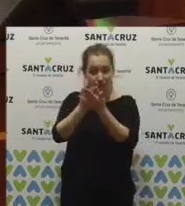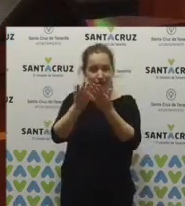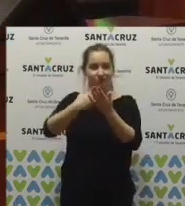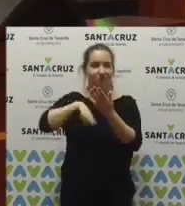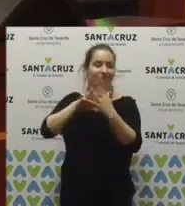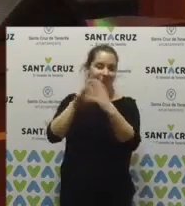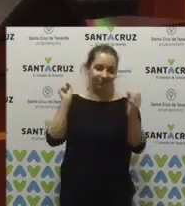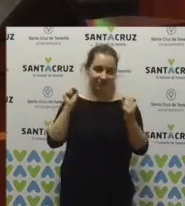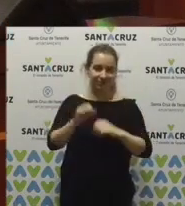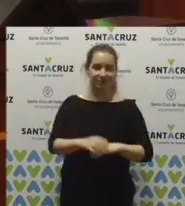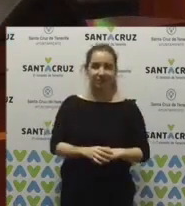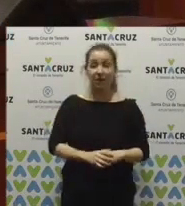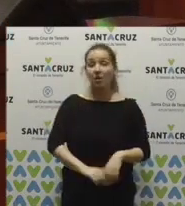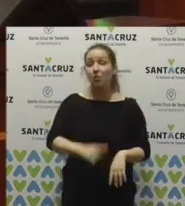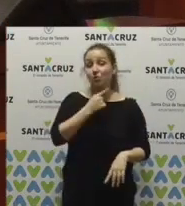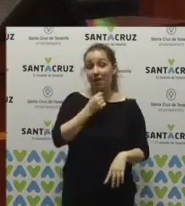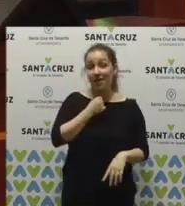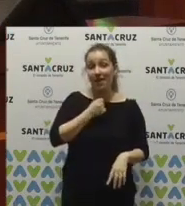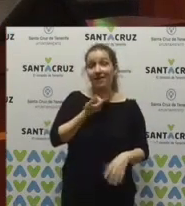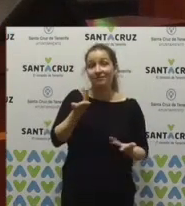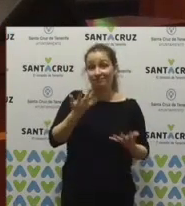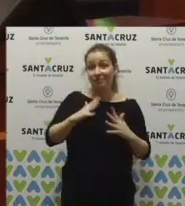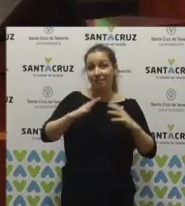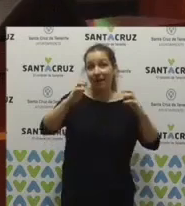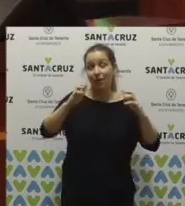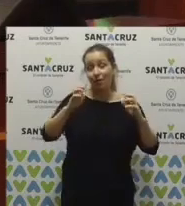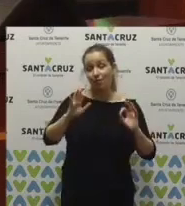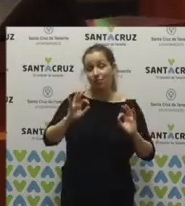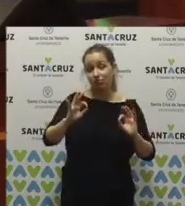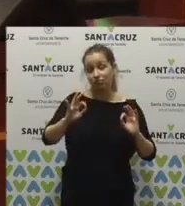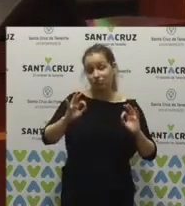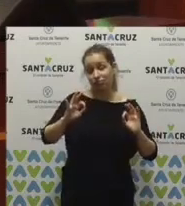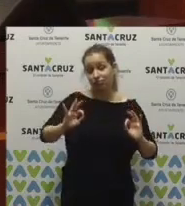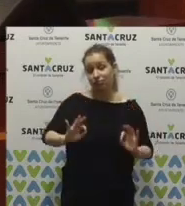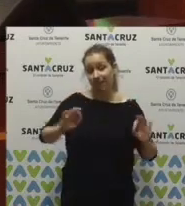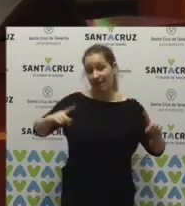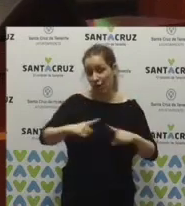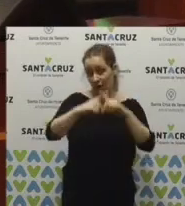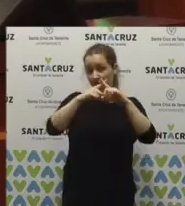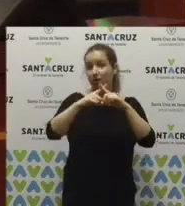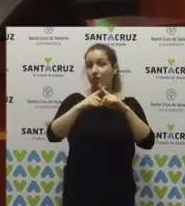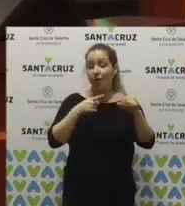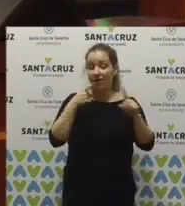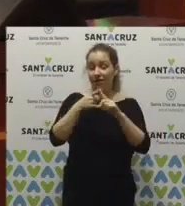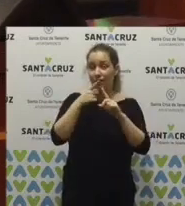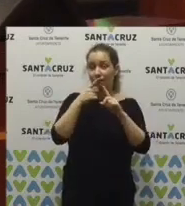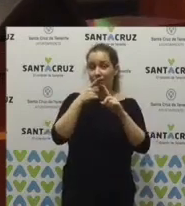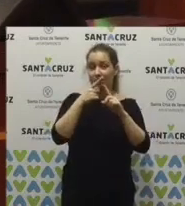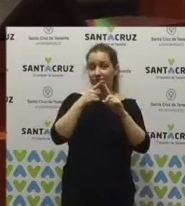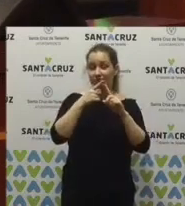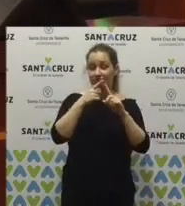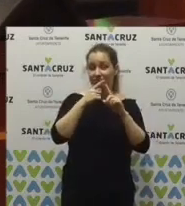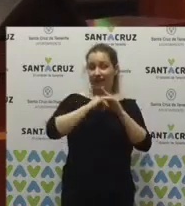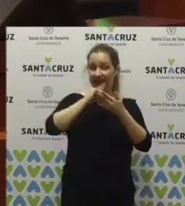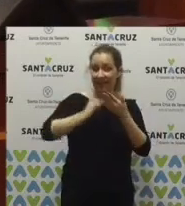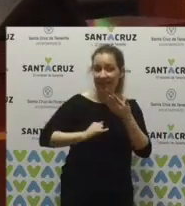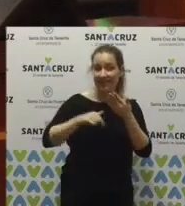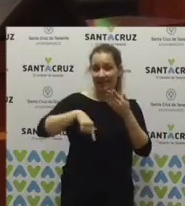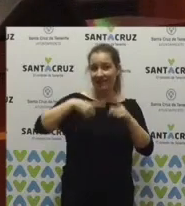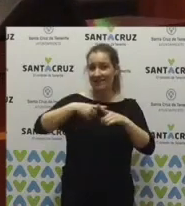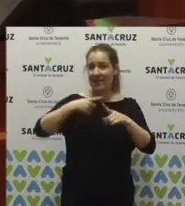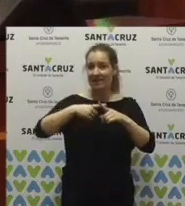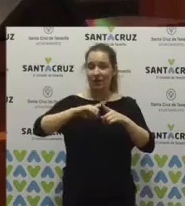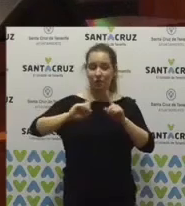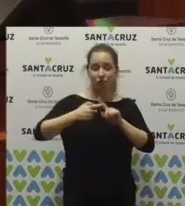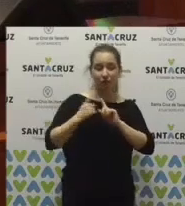hubiera gustado que hubiera sido en un pleno extraordinario para tratar las consecuencias de la crisis en santa cruz y las